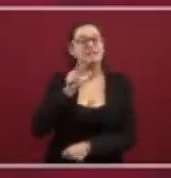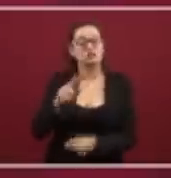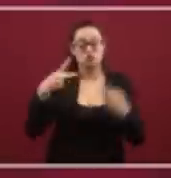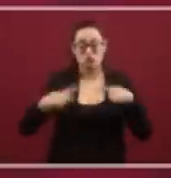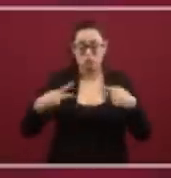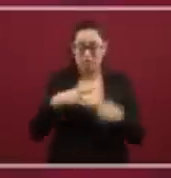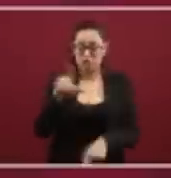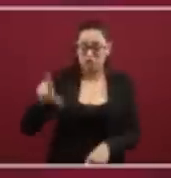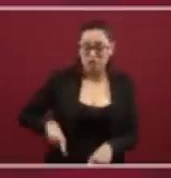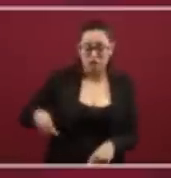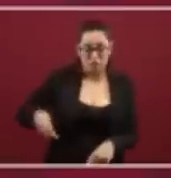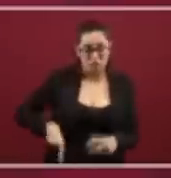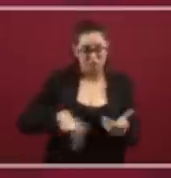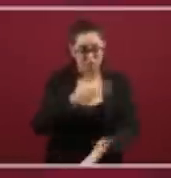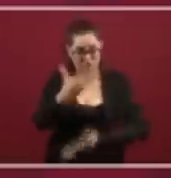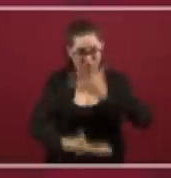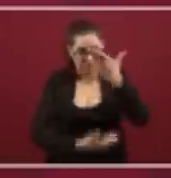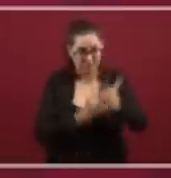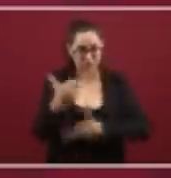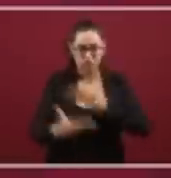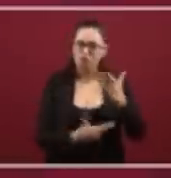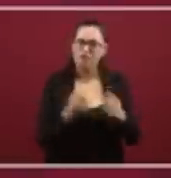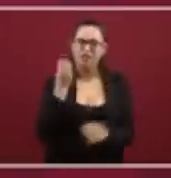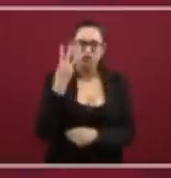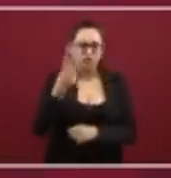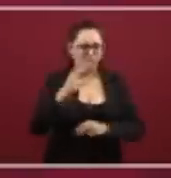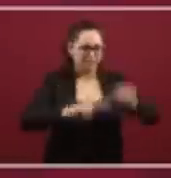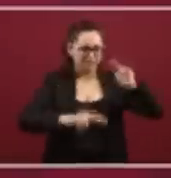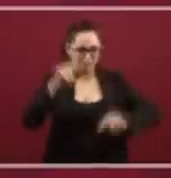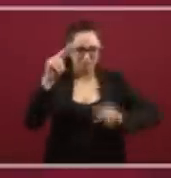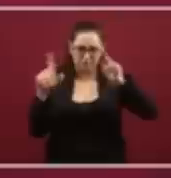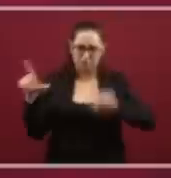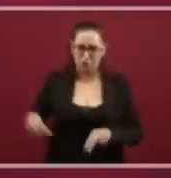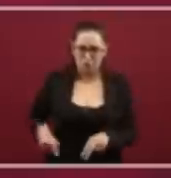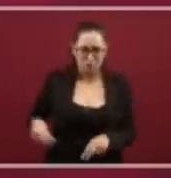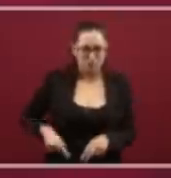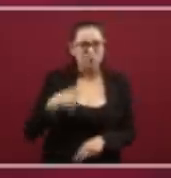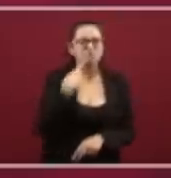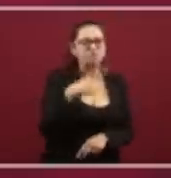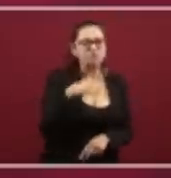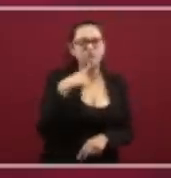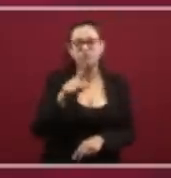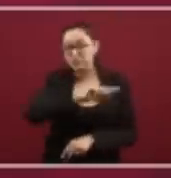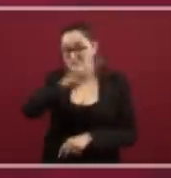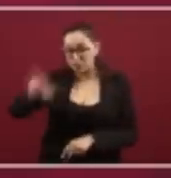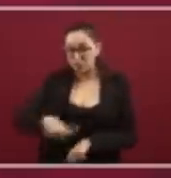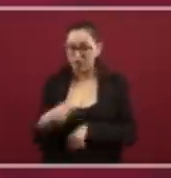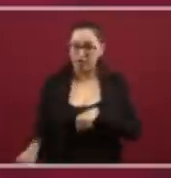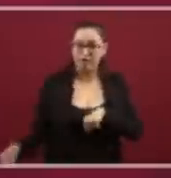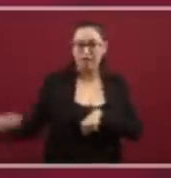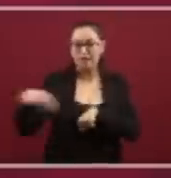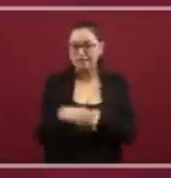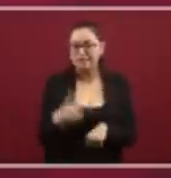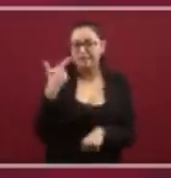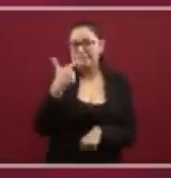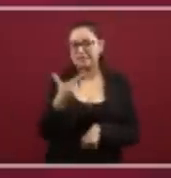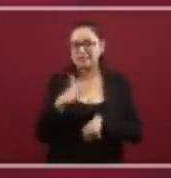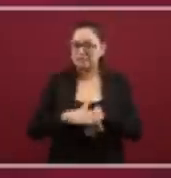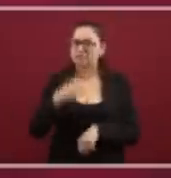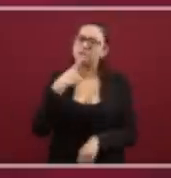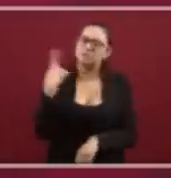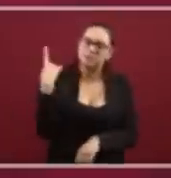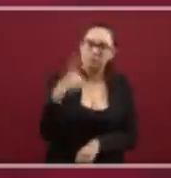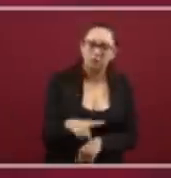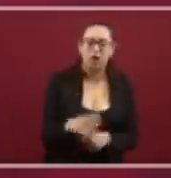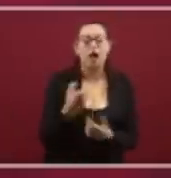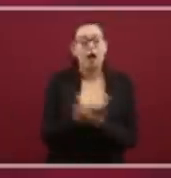y el municipal y después otros adicionales siete más por eso estaremos muy atentos del trámite que establezca la